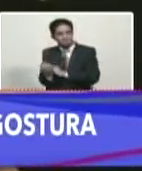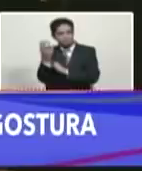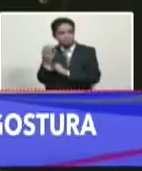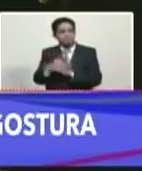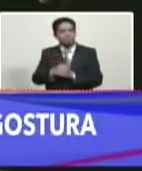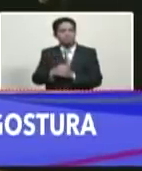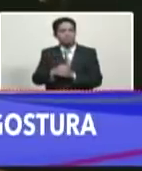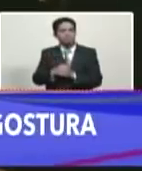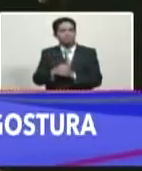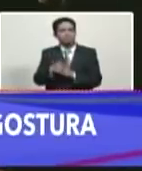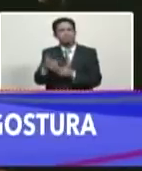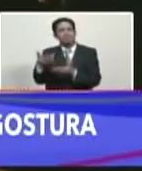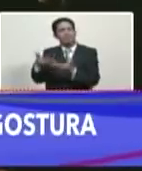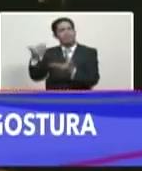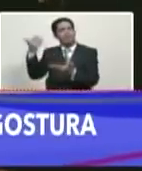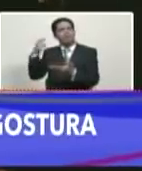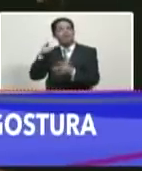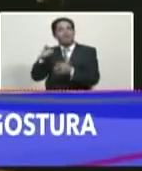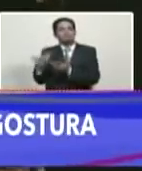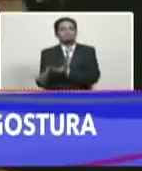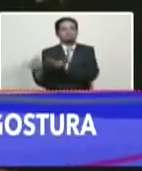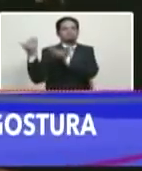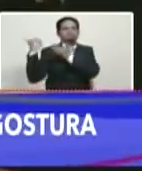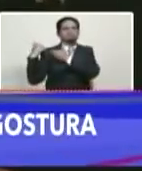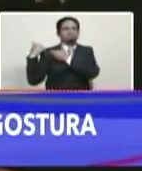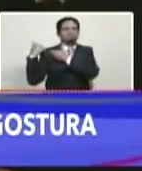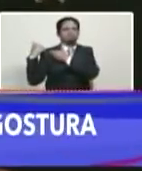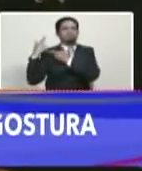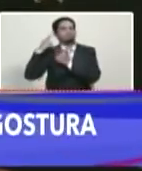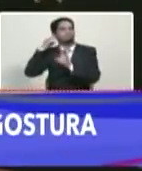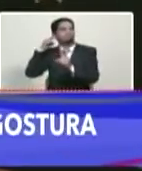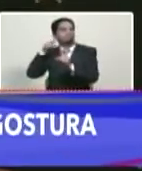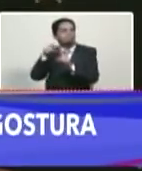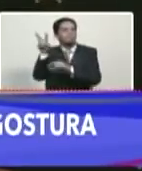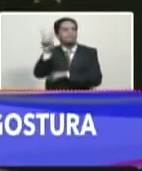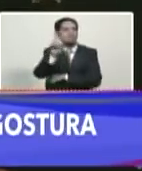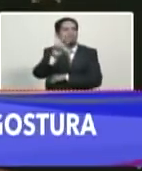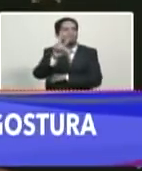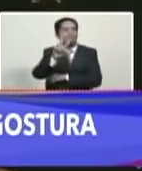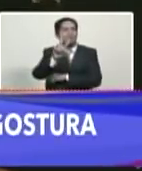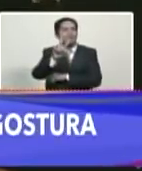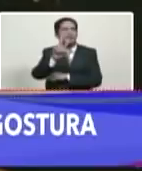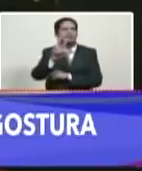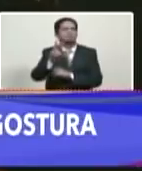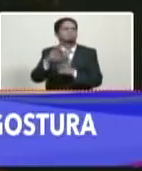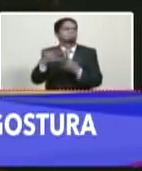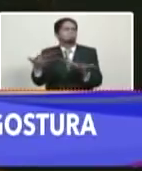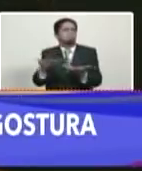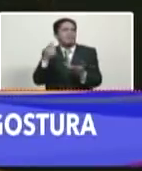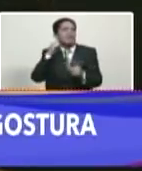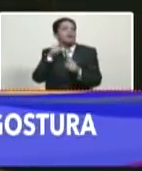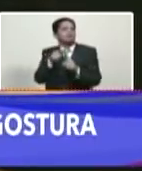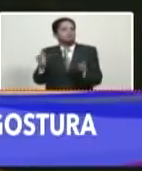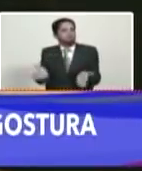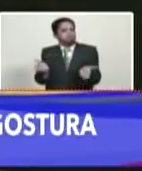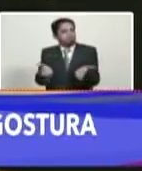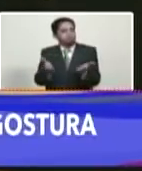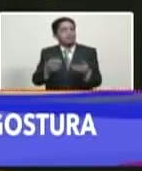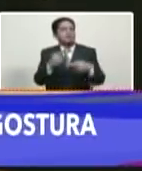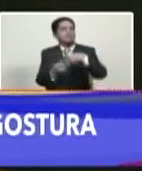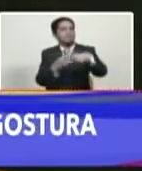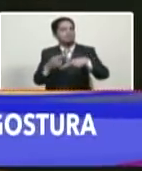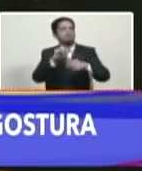cuando se echó sobre sus espaldas el destino de la patria para encaminarla en una revolución del siglo